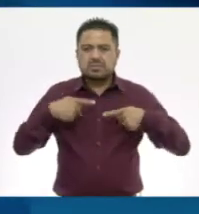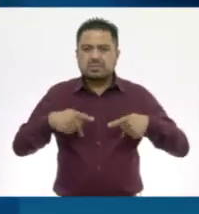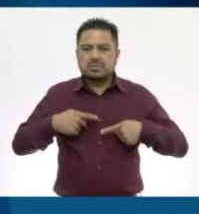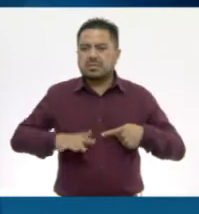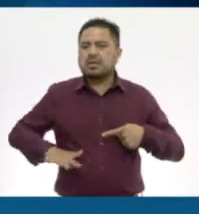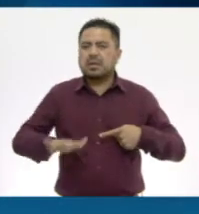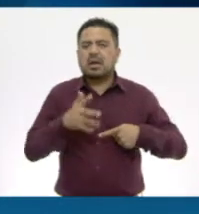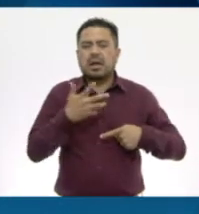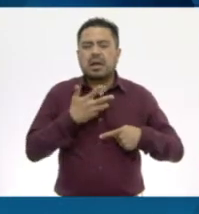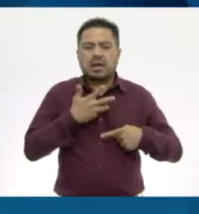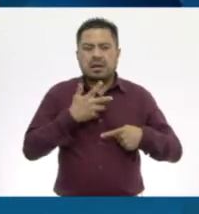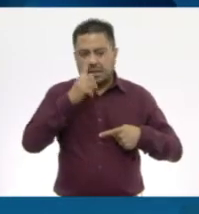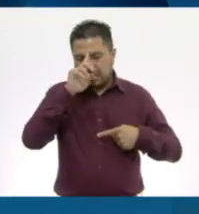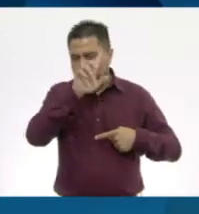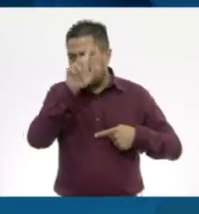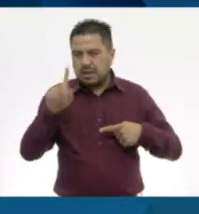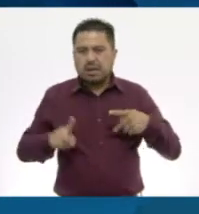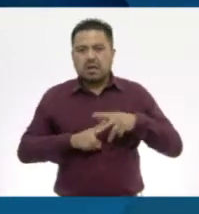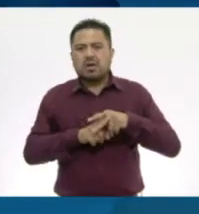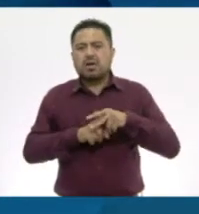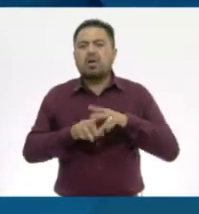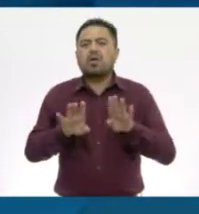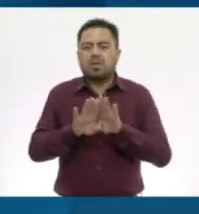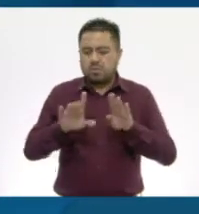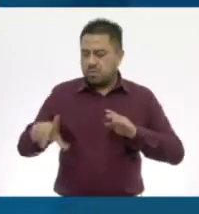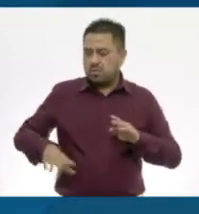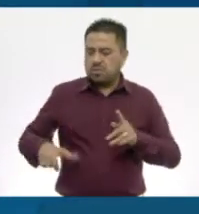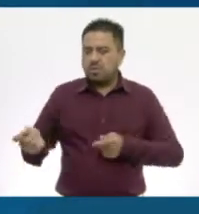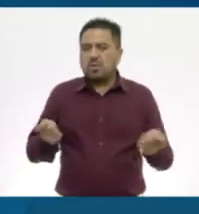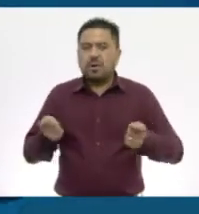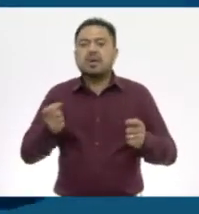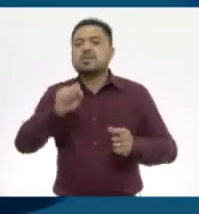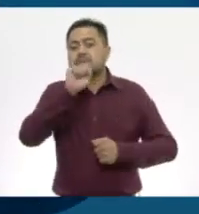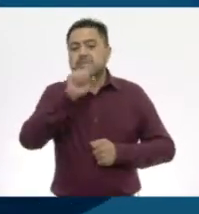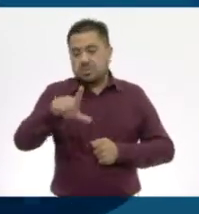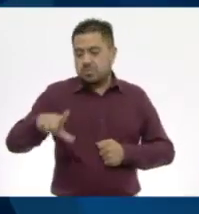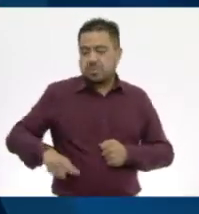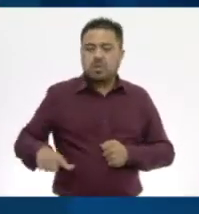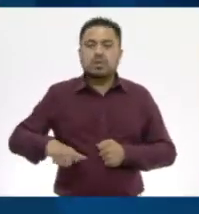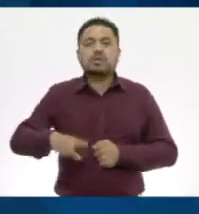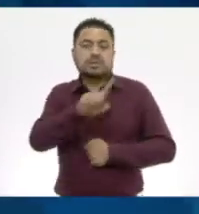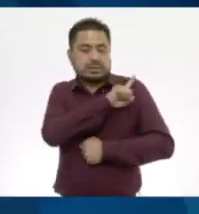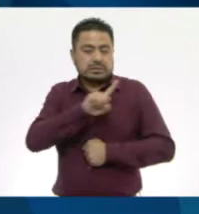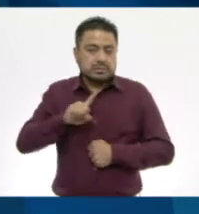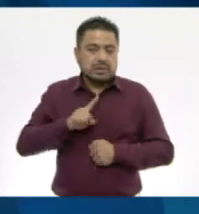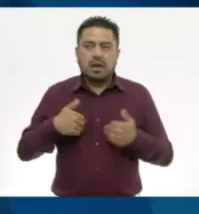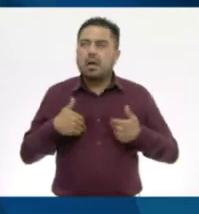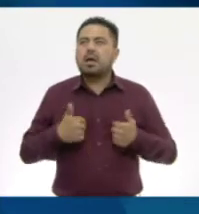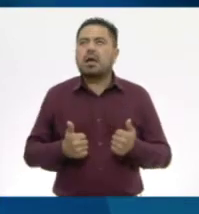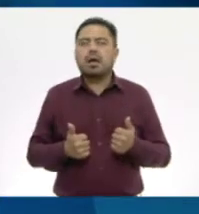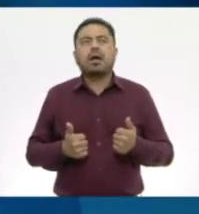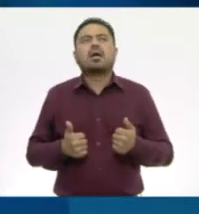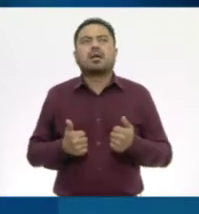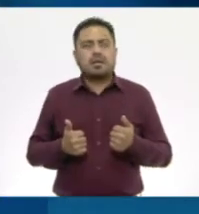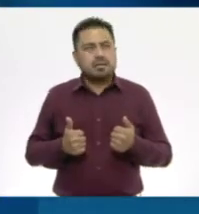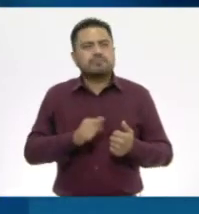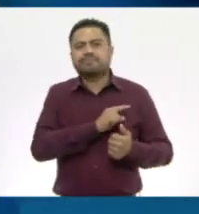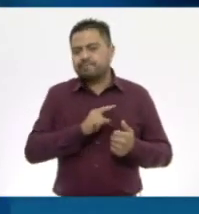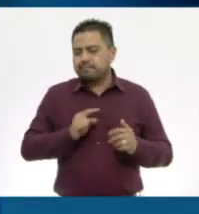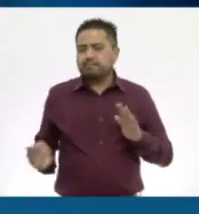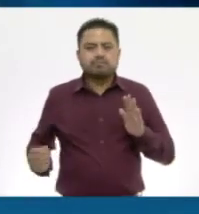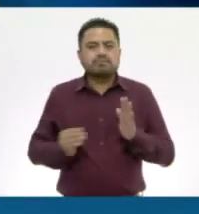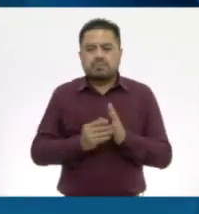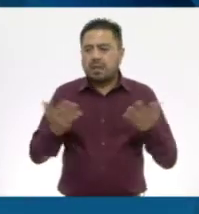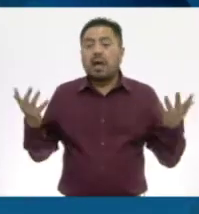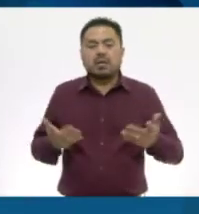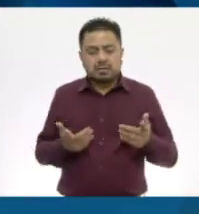tienen alguna injerencia en la forma de gobierno. Y también los gobernantes necesitan entender que tienen que aplicar las leyes. Creo